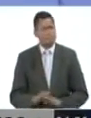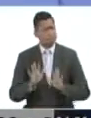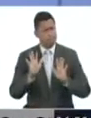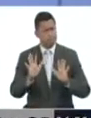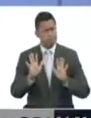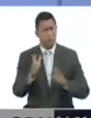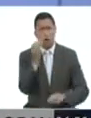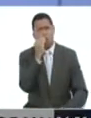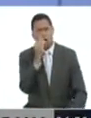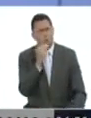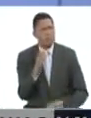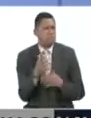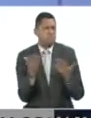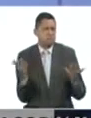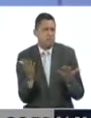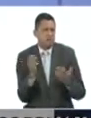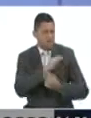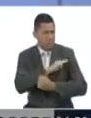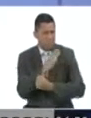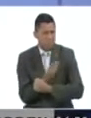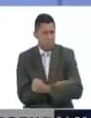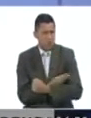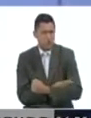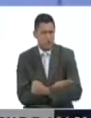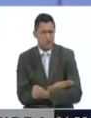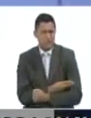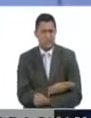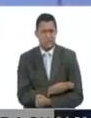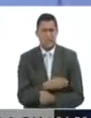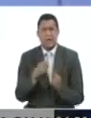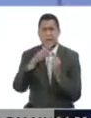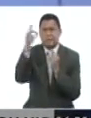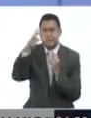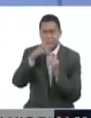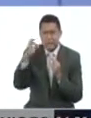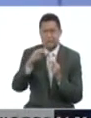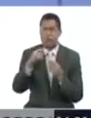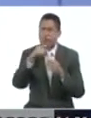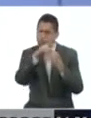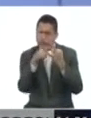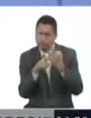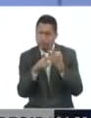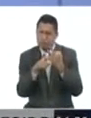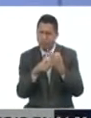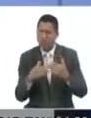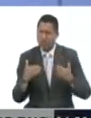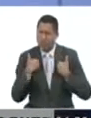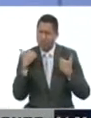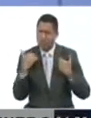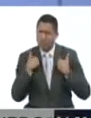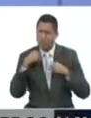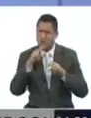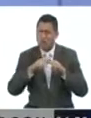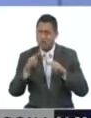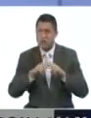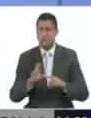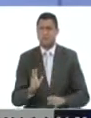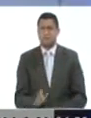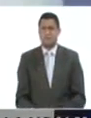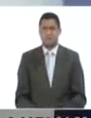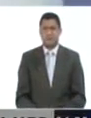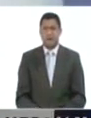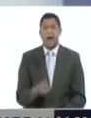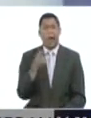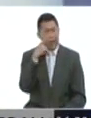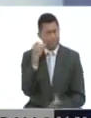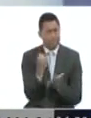estos elementos, estas proteínas, por ejemplo, la del trigo, cebada, centeno, ¿influyen tanto en este tipo de pacientes? Sí, está